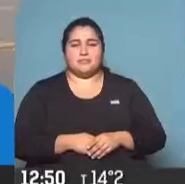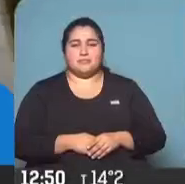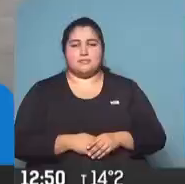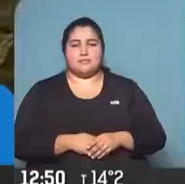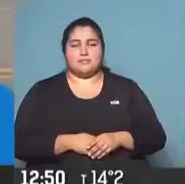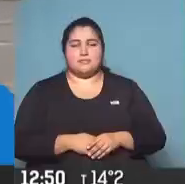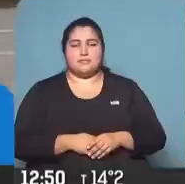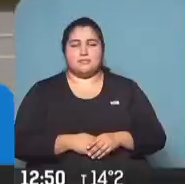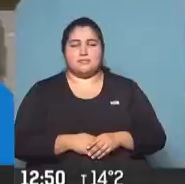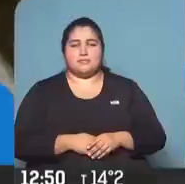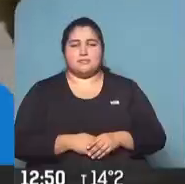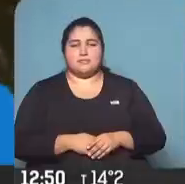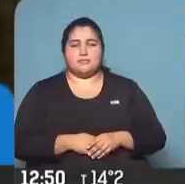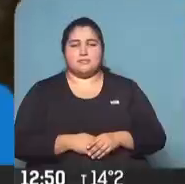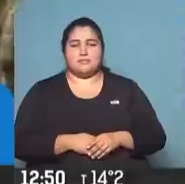y